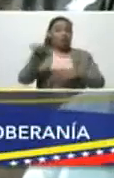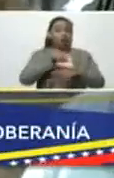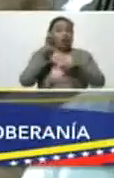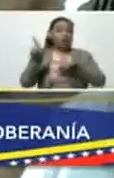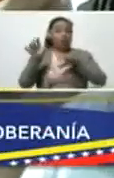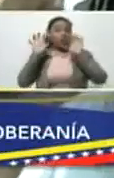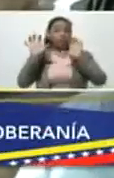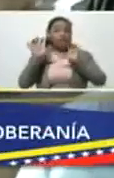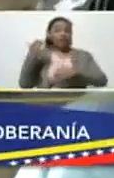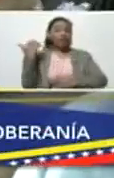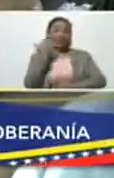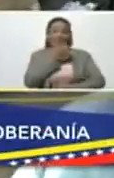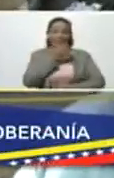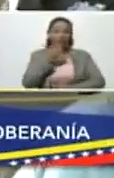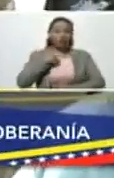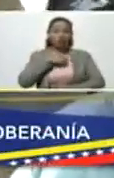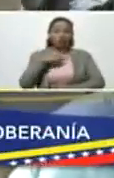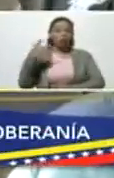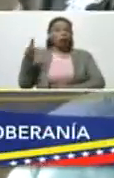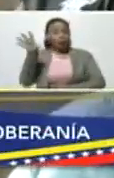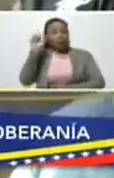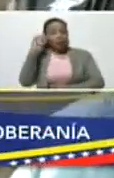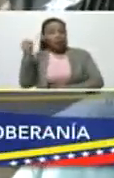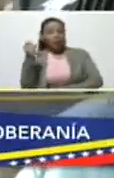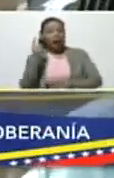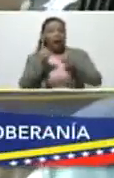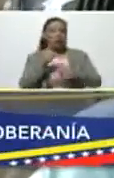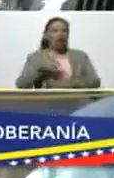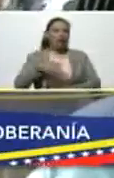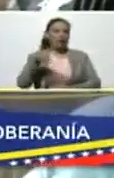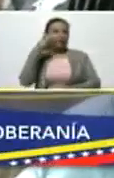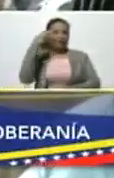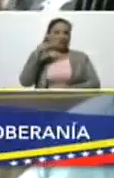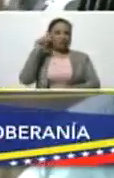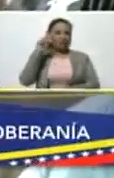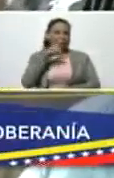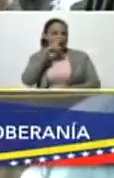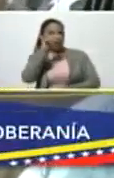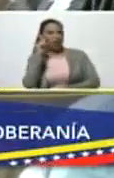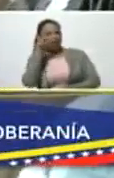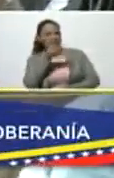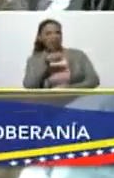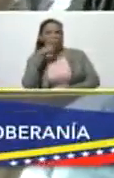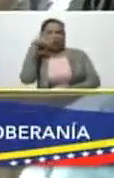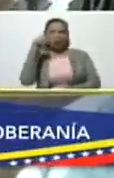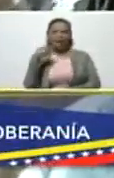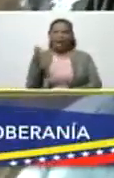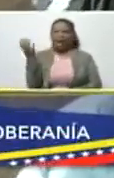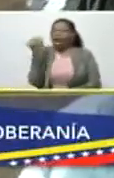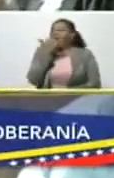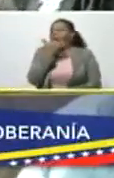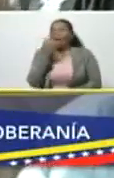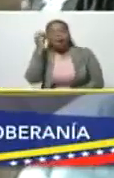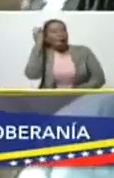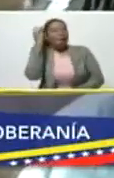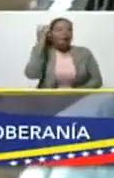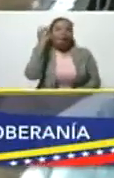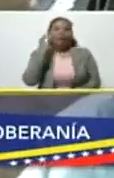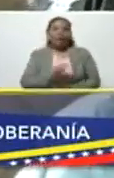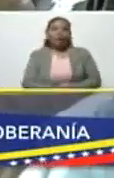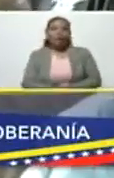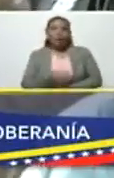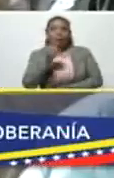Nos entendemos, entre nosotros nos entendemos. Porque hay gente amargada que ve esto y dice, Maduro, este es Maduro, se la ve chistoso.